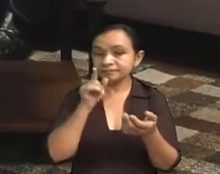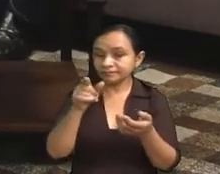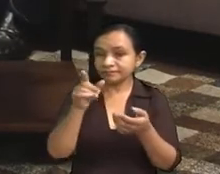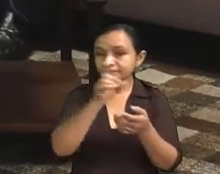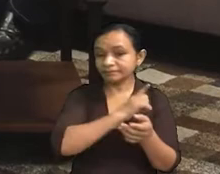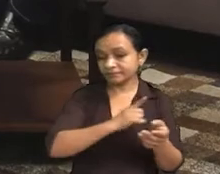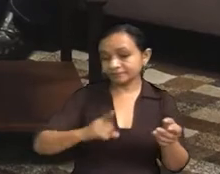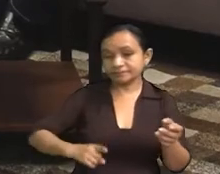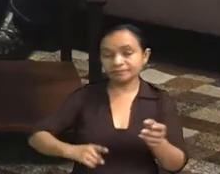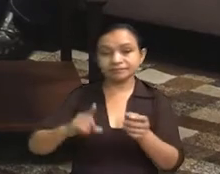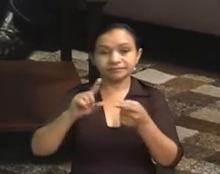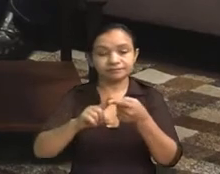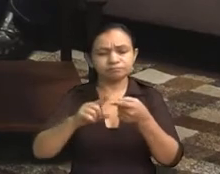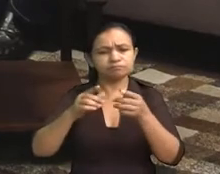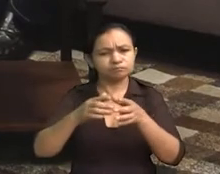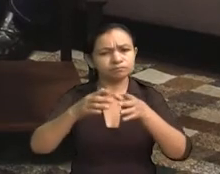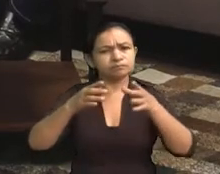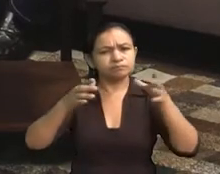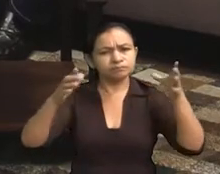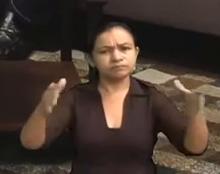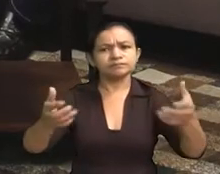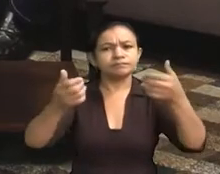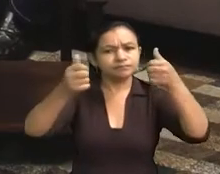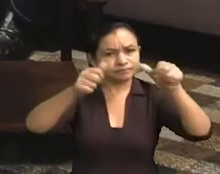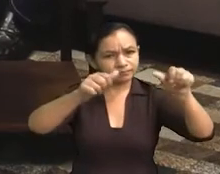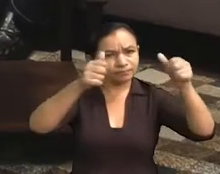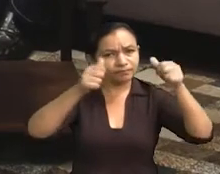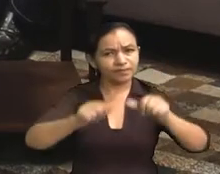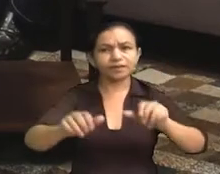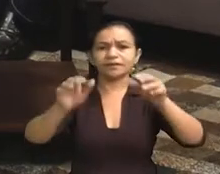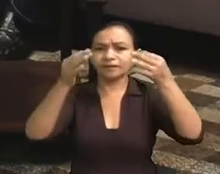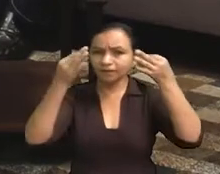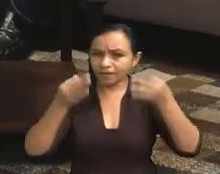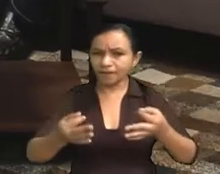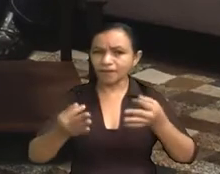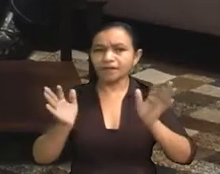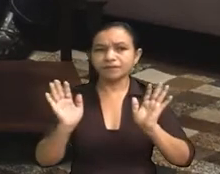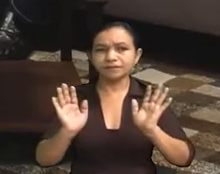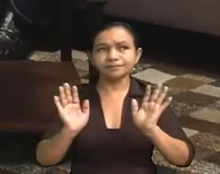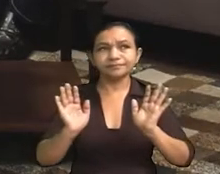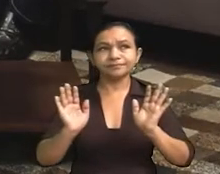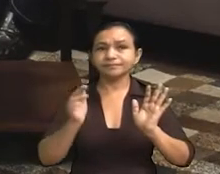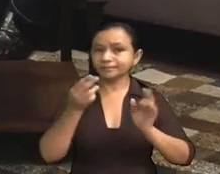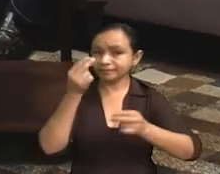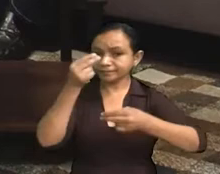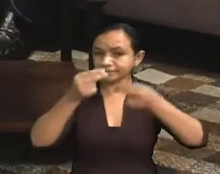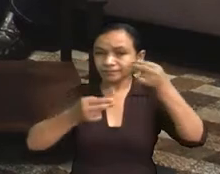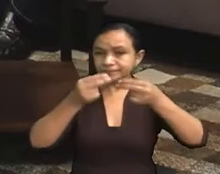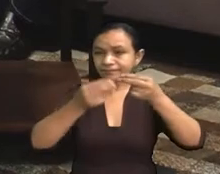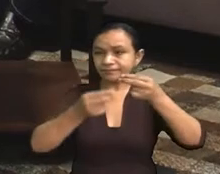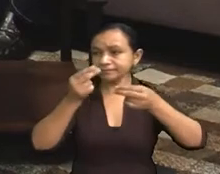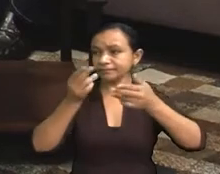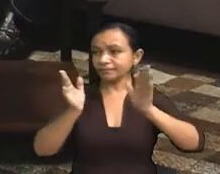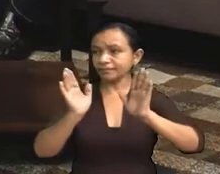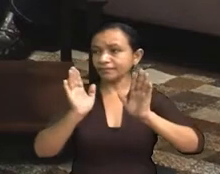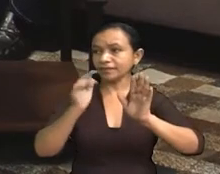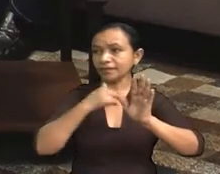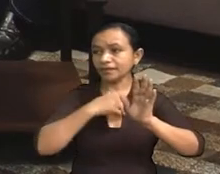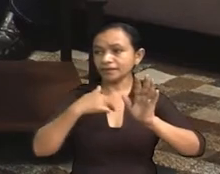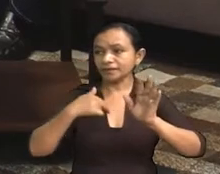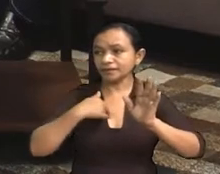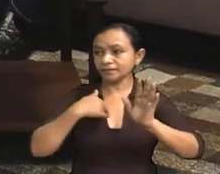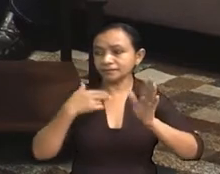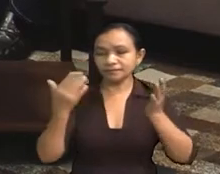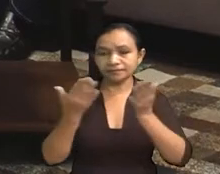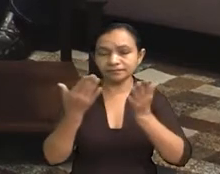diputado Figueroa: va a crecer, nos vamos a consolidar, nos vamos a estabilizar, y ahora pues ya los indicadores están ahí, obviamente ya no como